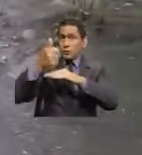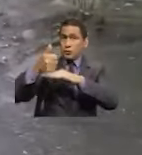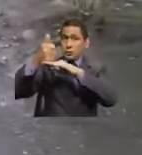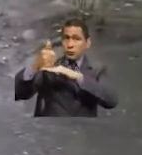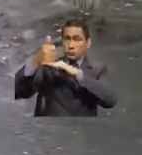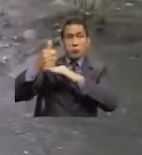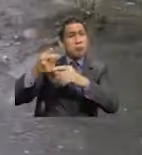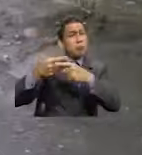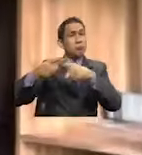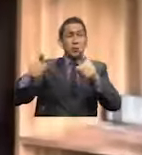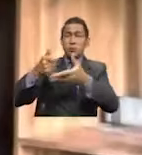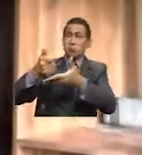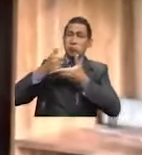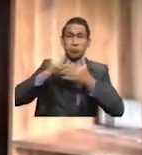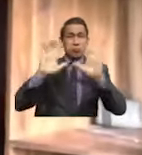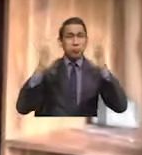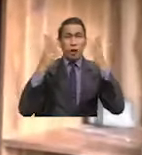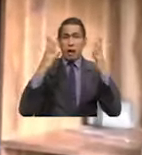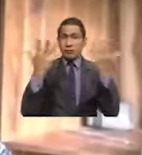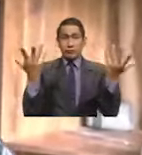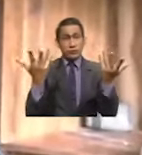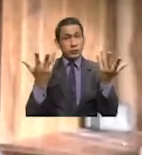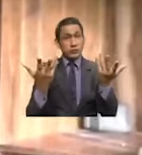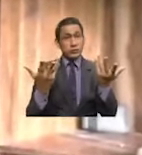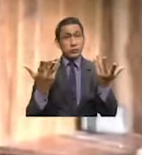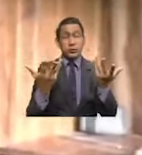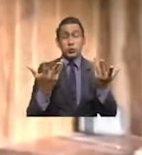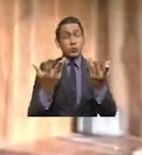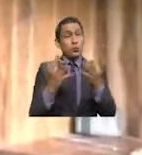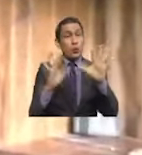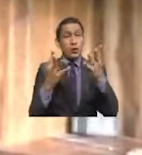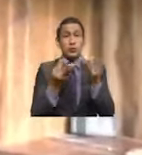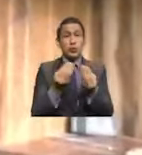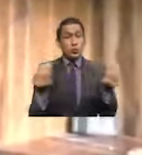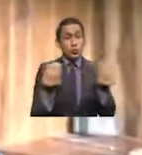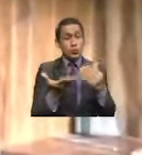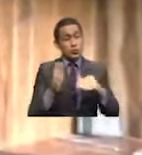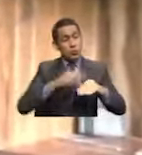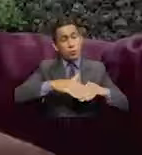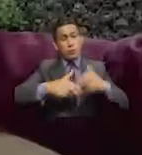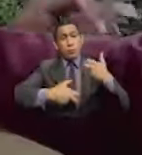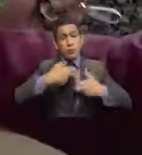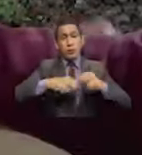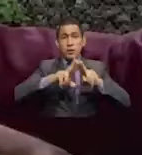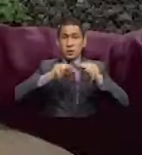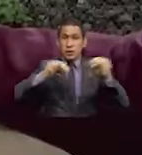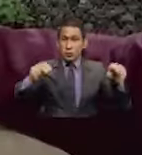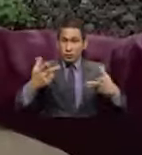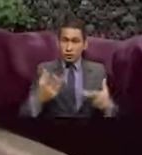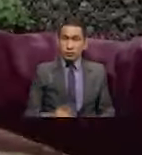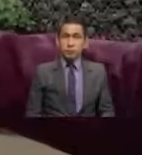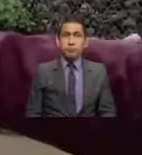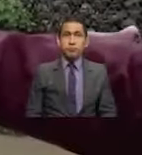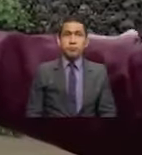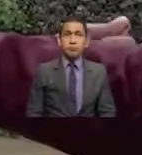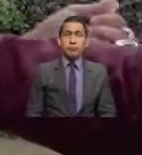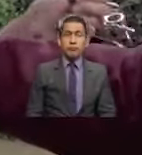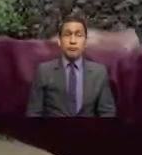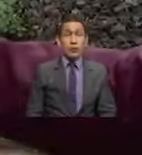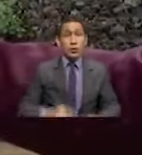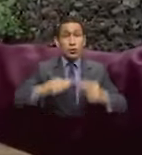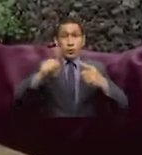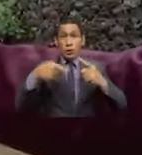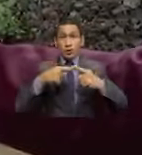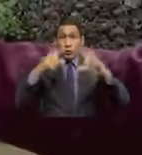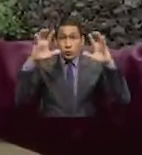locales no han logrado implementar medidas efectivas para mitigar el impacto de estos eventos naturales. Aquí nos sentimos afectados cada vez que llueve